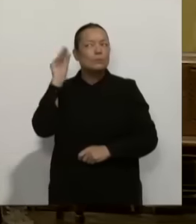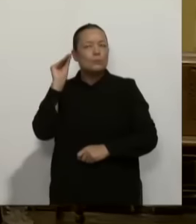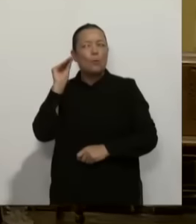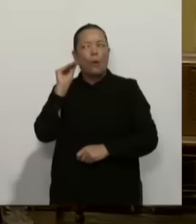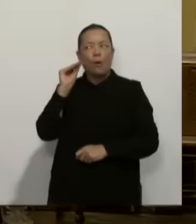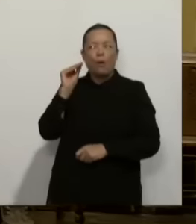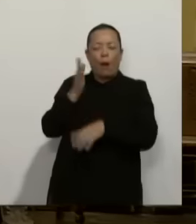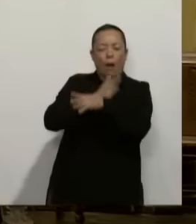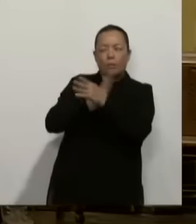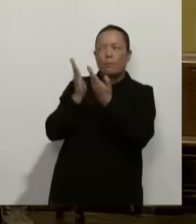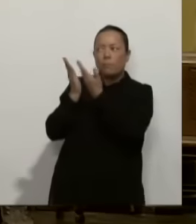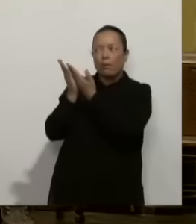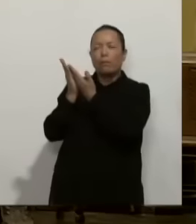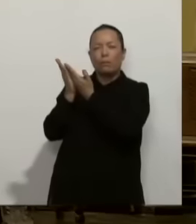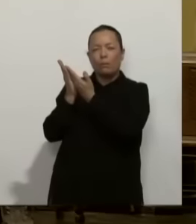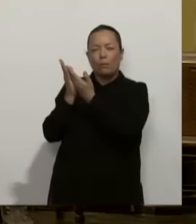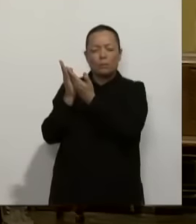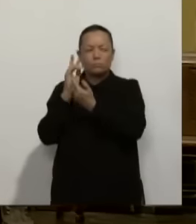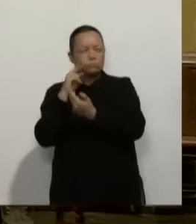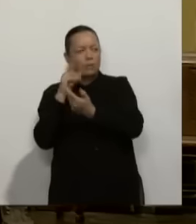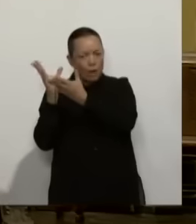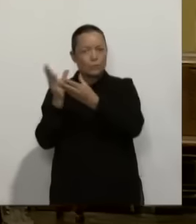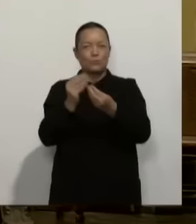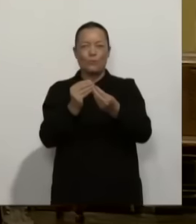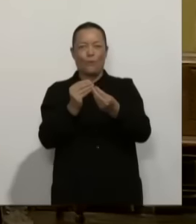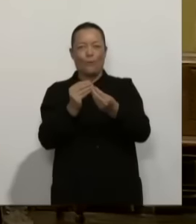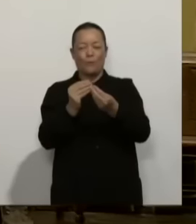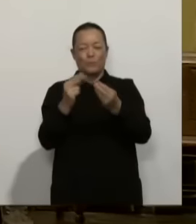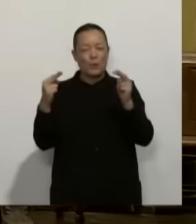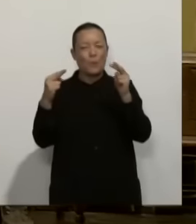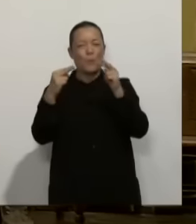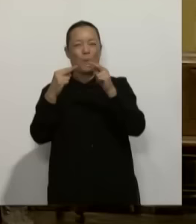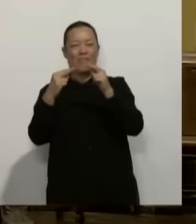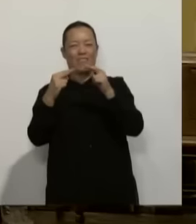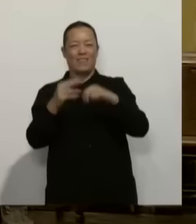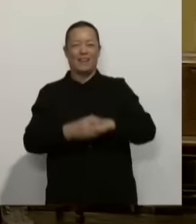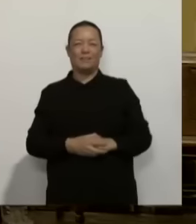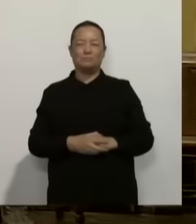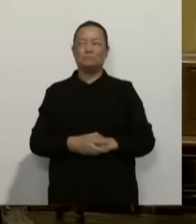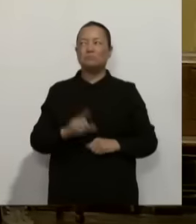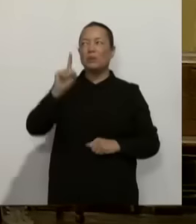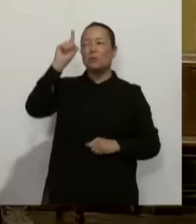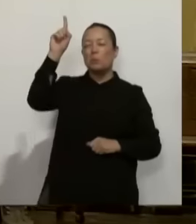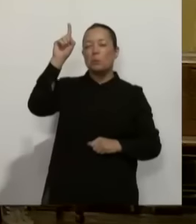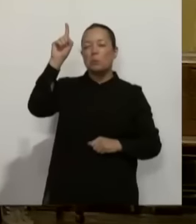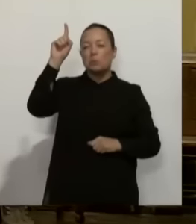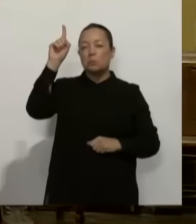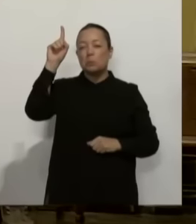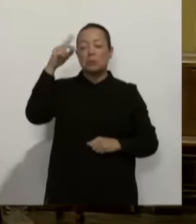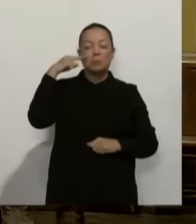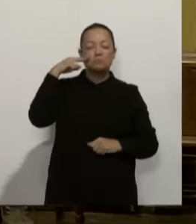oyó nuestro clamor y entonces también sale a nuestro encuentro. Un Dios que no